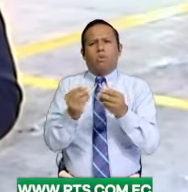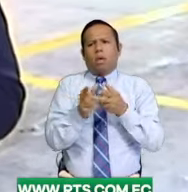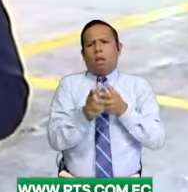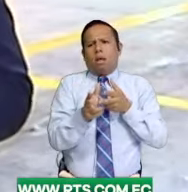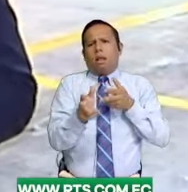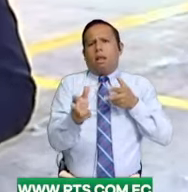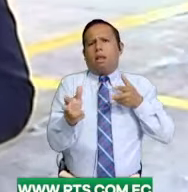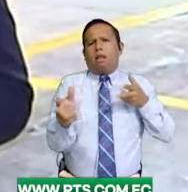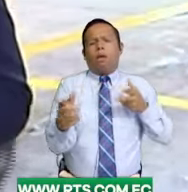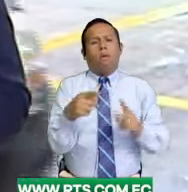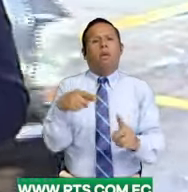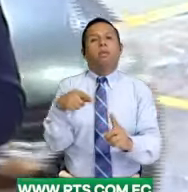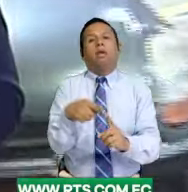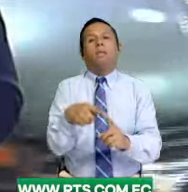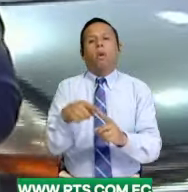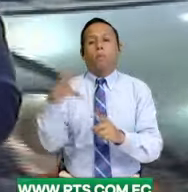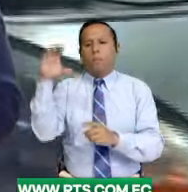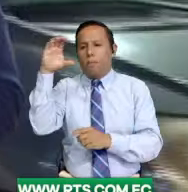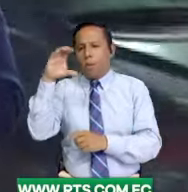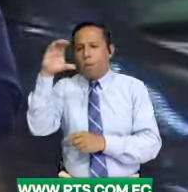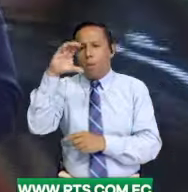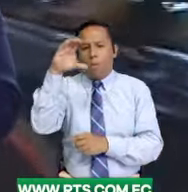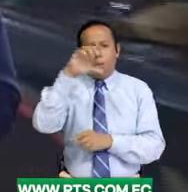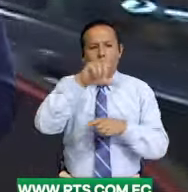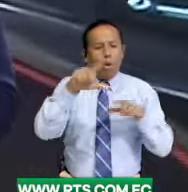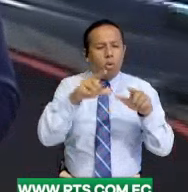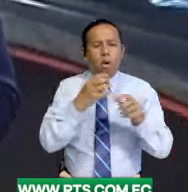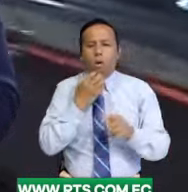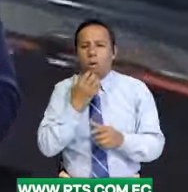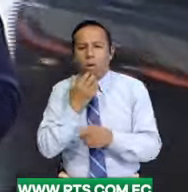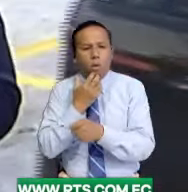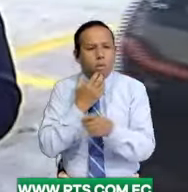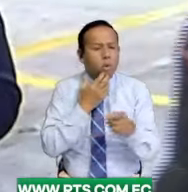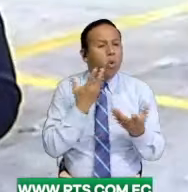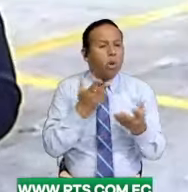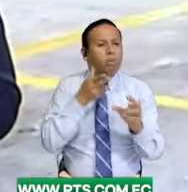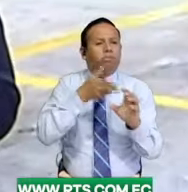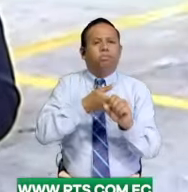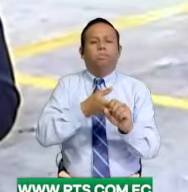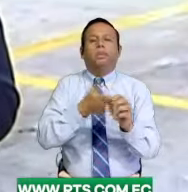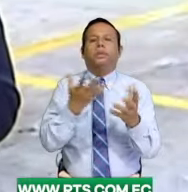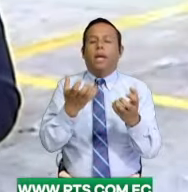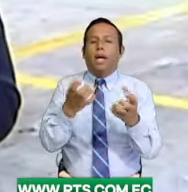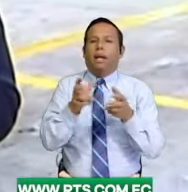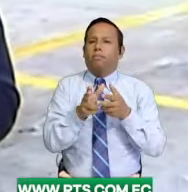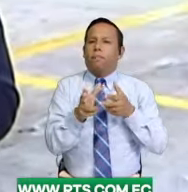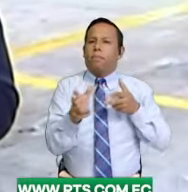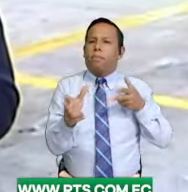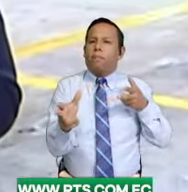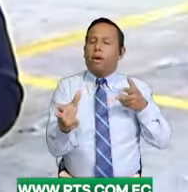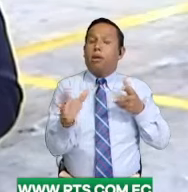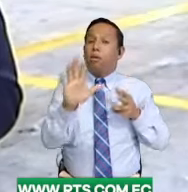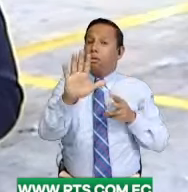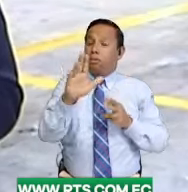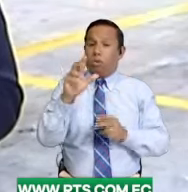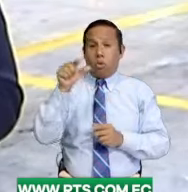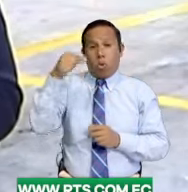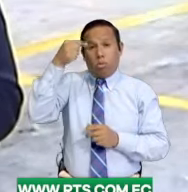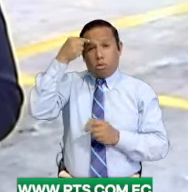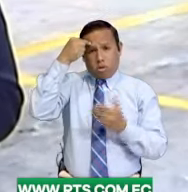o encontrar gasolineras con este tipo de combustible. Pero también debemos informarles que el gobierno ya entregó,